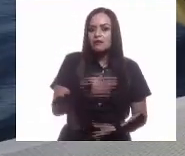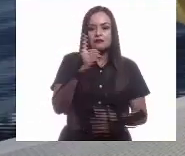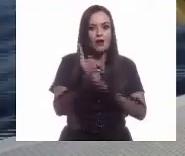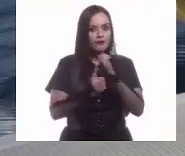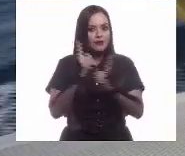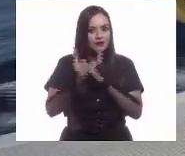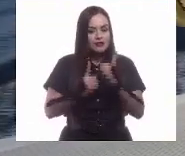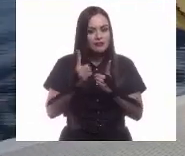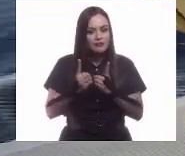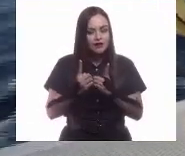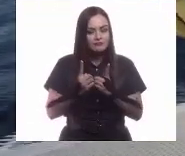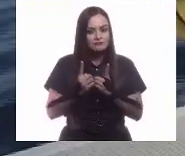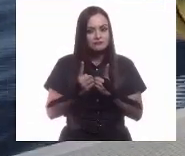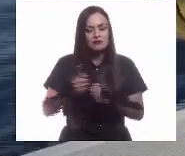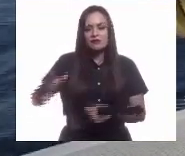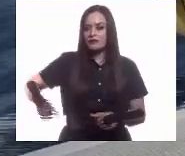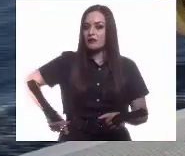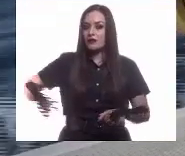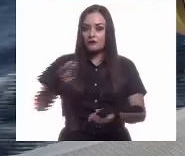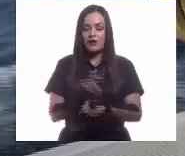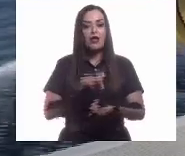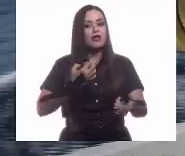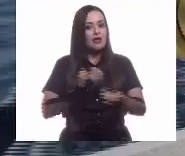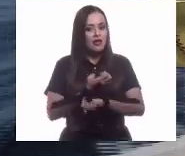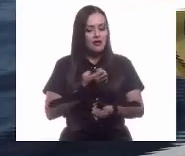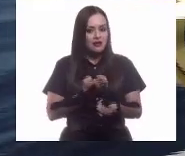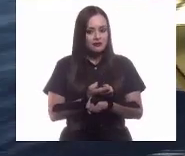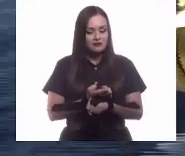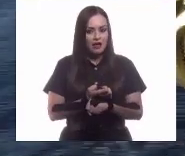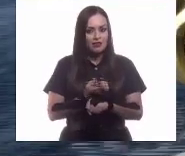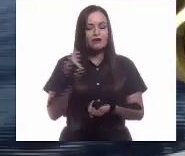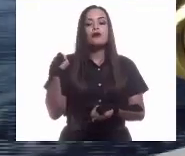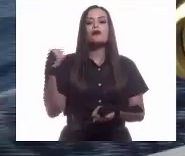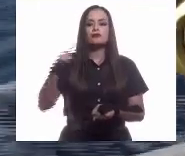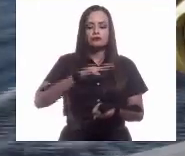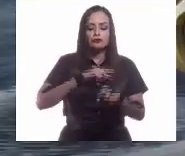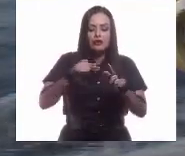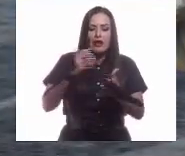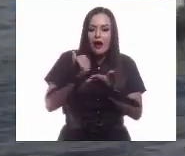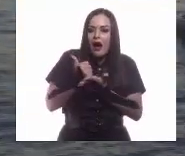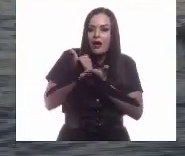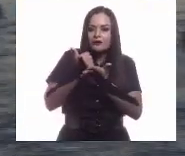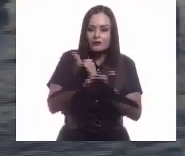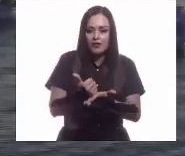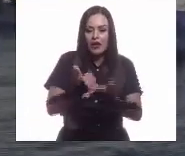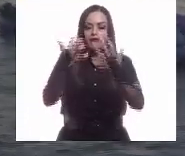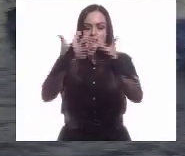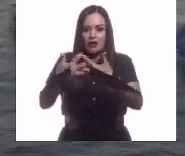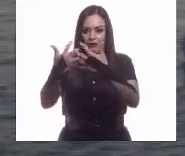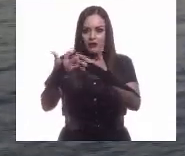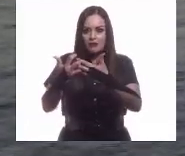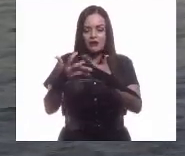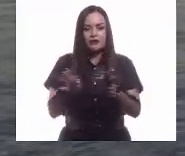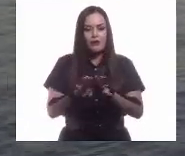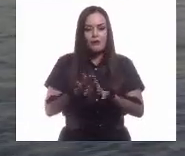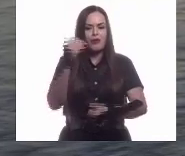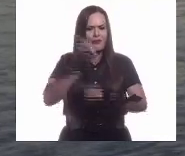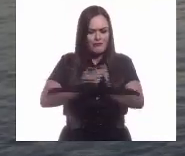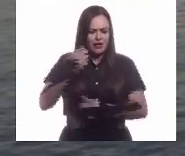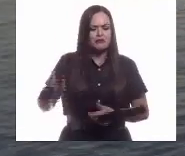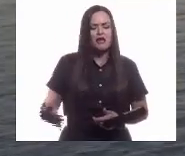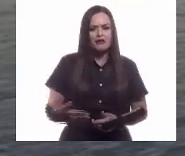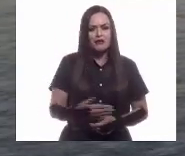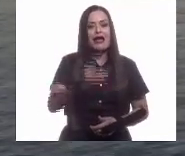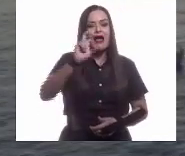deportiva. Desde el gobierno del estado, complementamos el esfuerzo privado y hemos organizado 36 torneos de